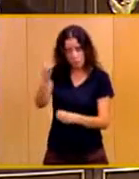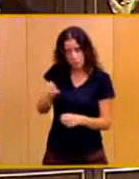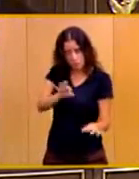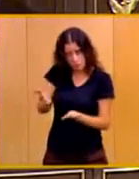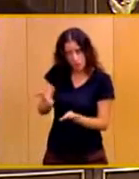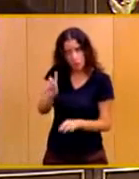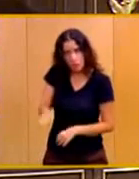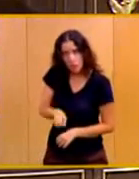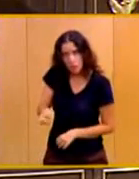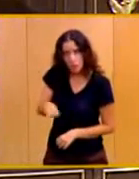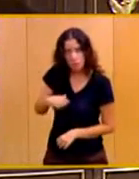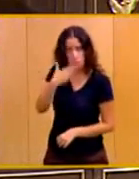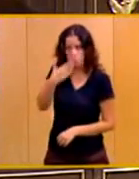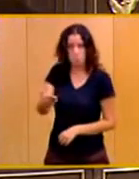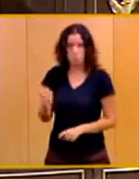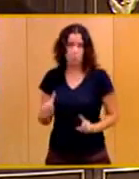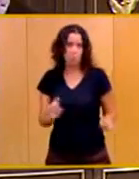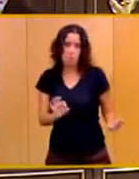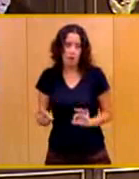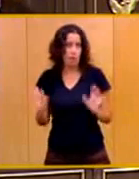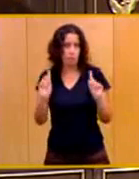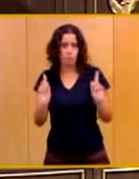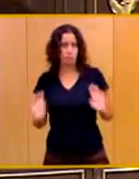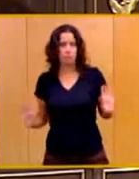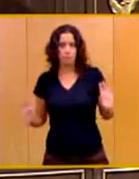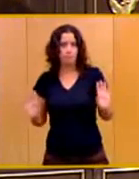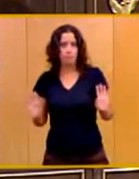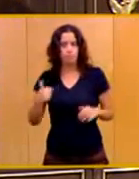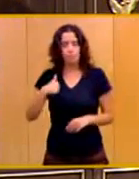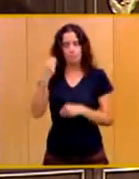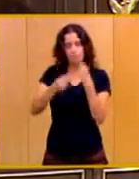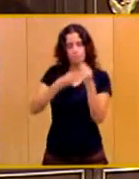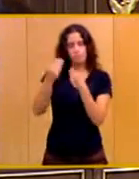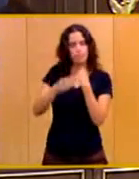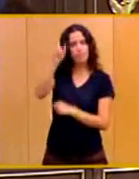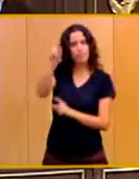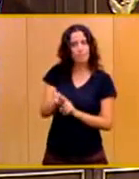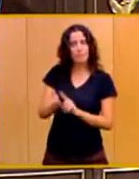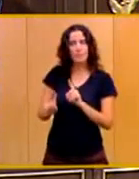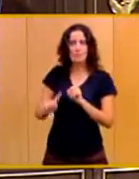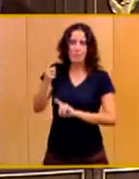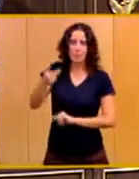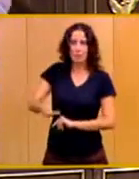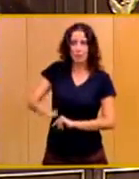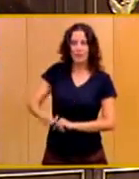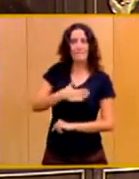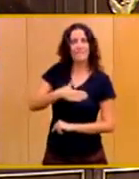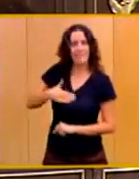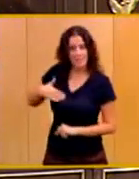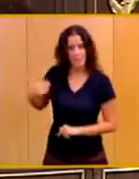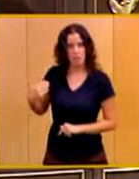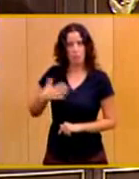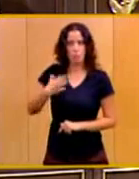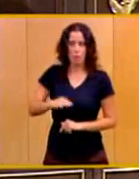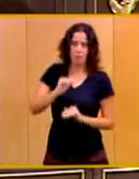Sinceramente, no, señorías. Me temo que por su parte pesa más el quiero que el puedo, el deseo